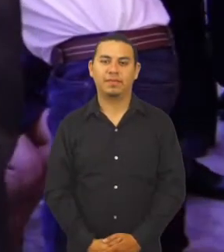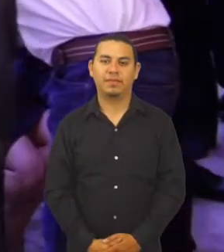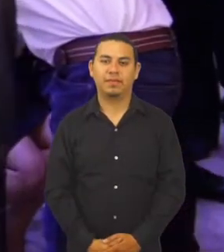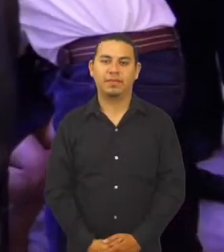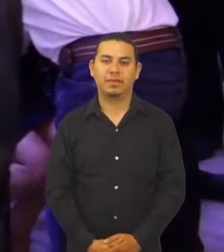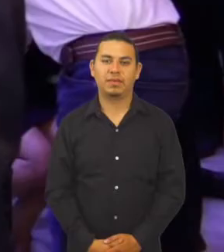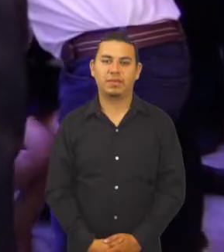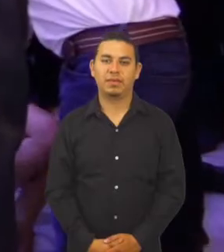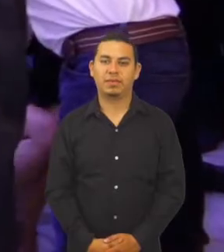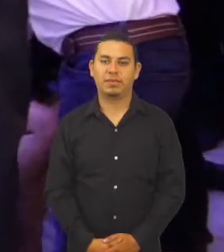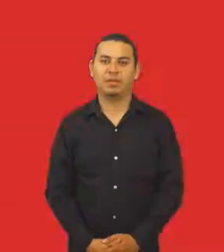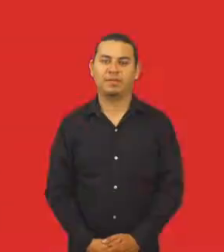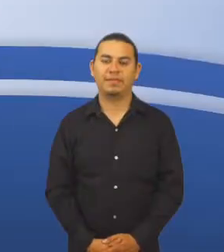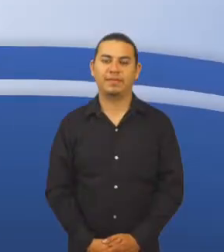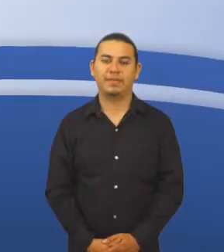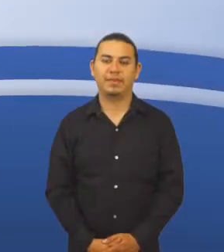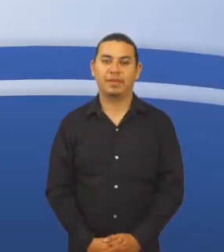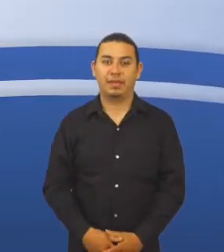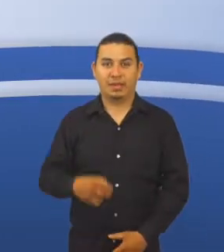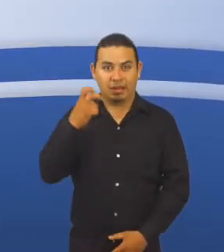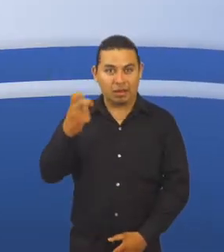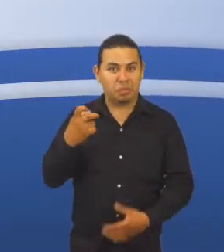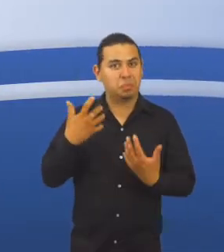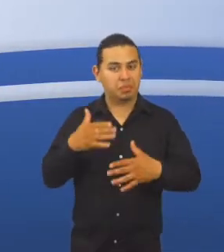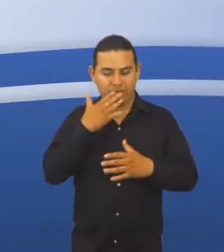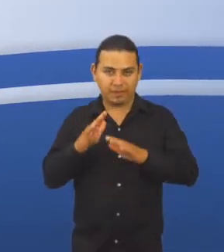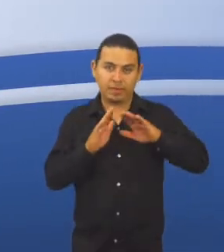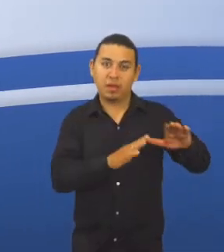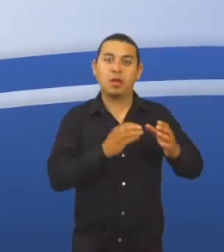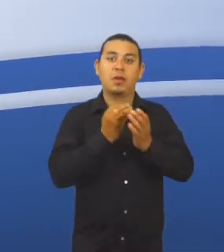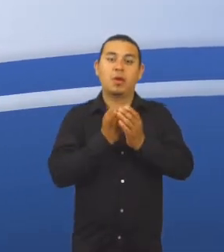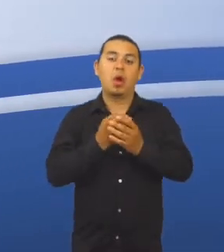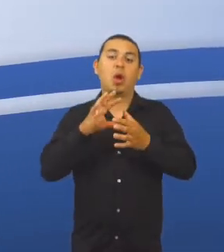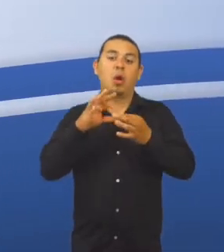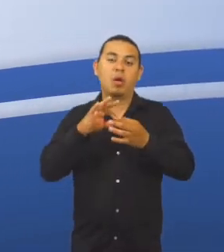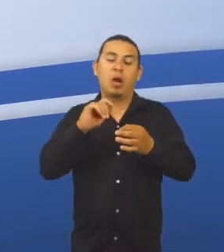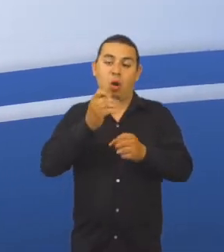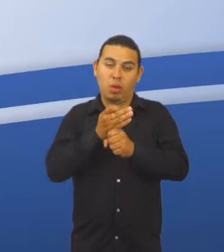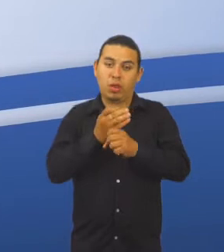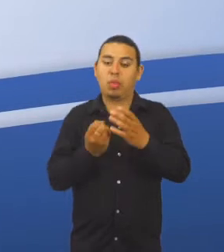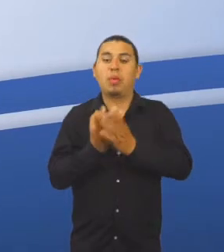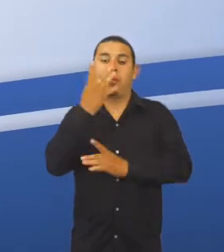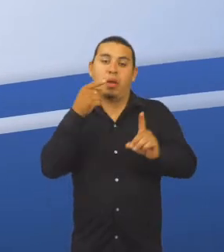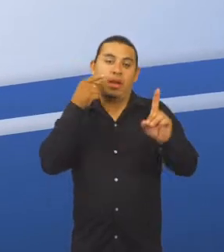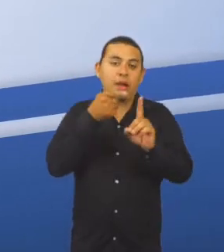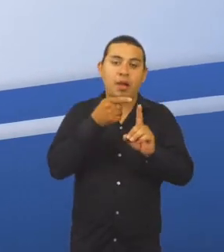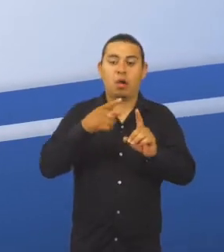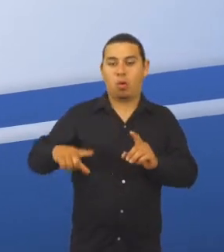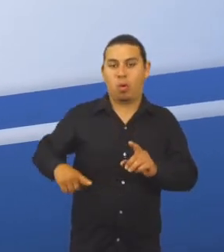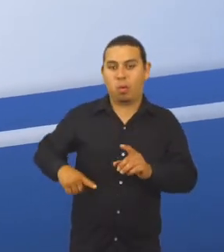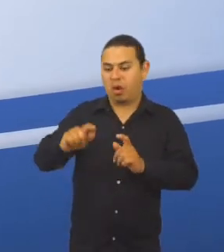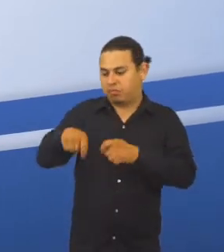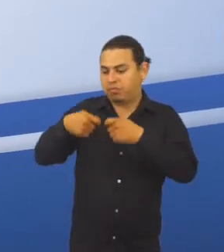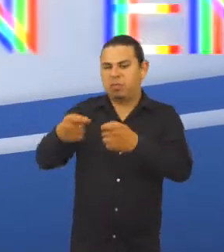Muchas gracias, continuamos con ustedes. Inicia cursos en la Escuela de Cultura Física y Deporte con premio a la investigación científica por parte del gobierno del